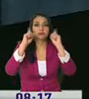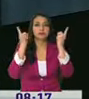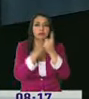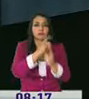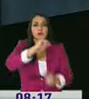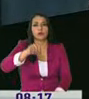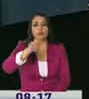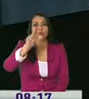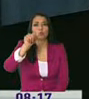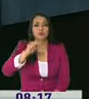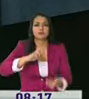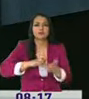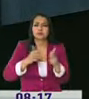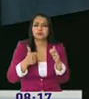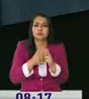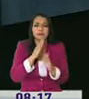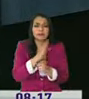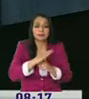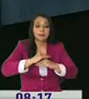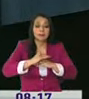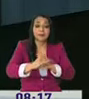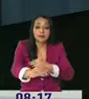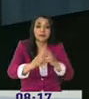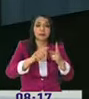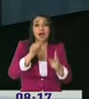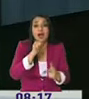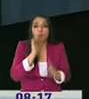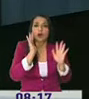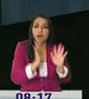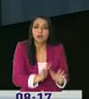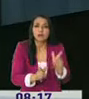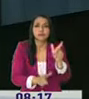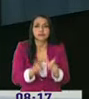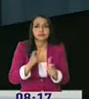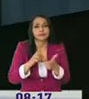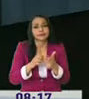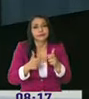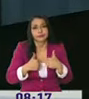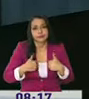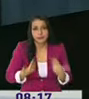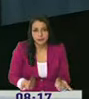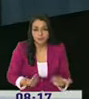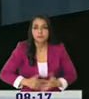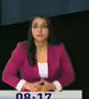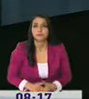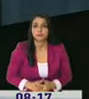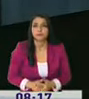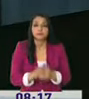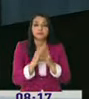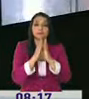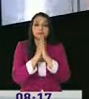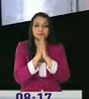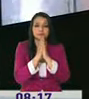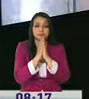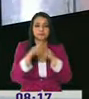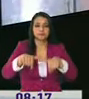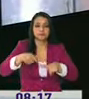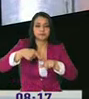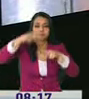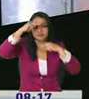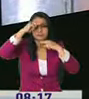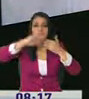lío, si no es el pavimento, es el agua, pero normalmente los vecinos siempre están pendientes. Esto como petitorio de el primer noticiero